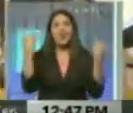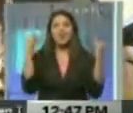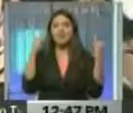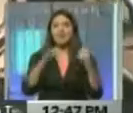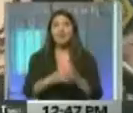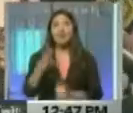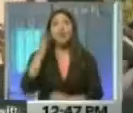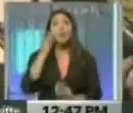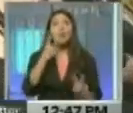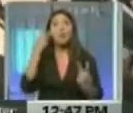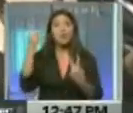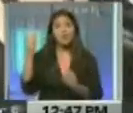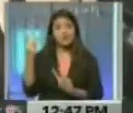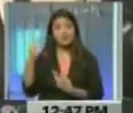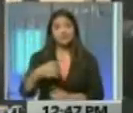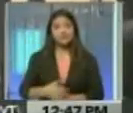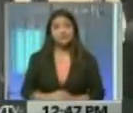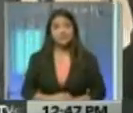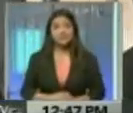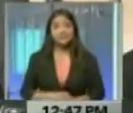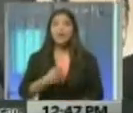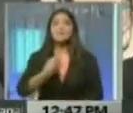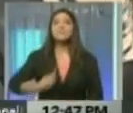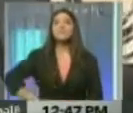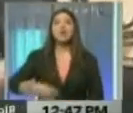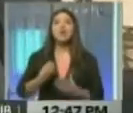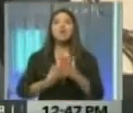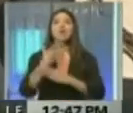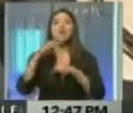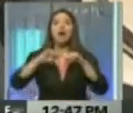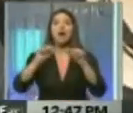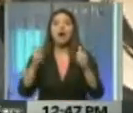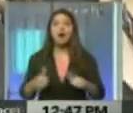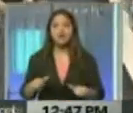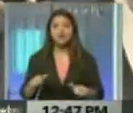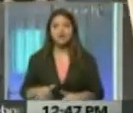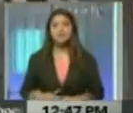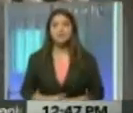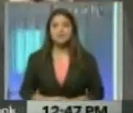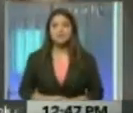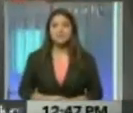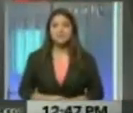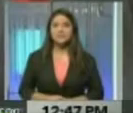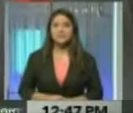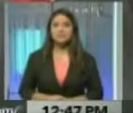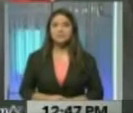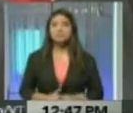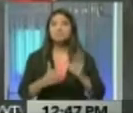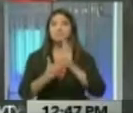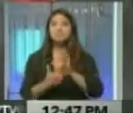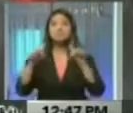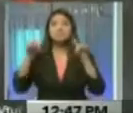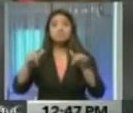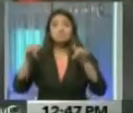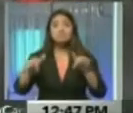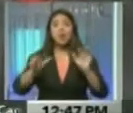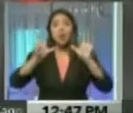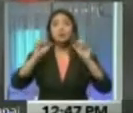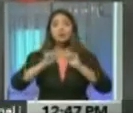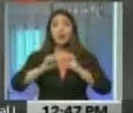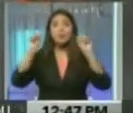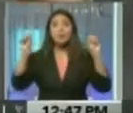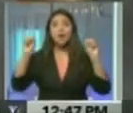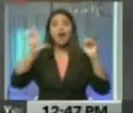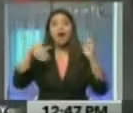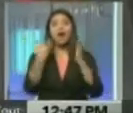de Efigenia Arellano, quien es la presidenta de Fundarte y quien ustedes han escuchado, ha dado a conocer que a partir de hoy, desde las 8 de la mañana